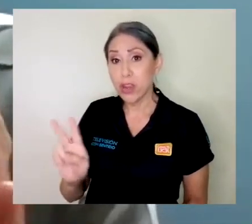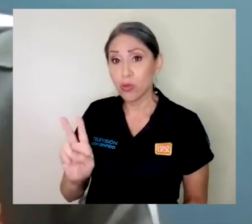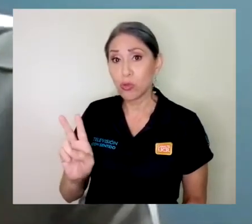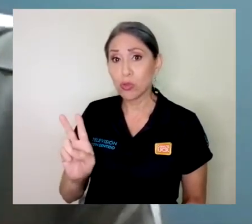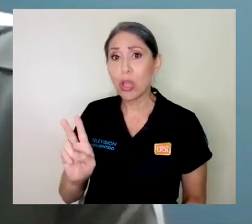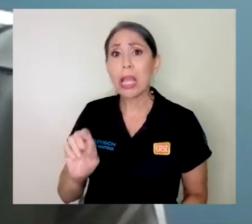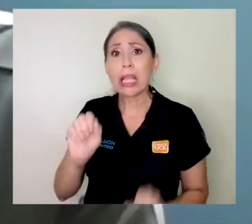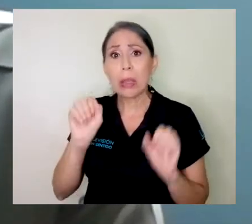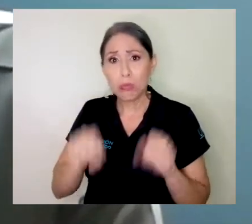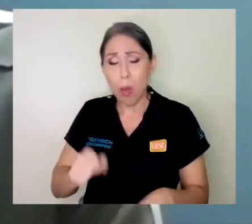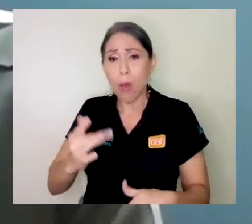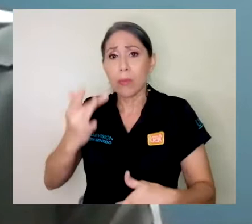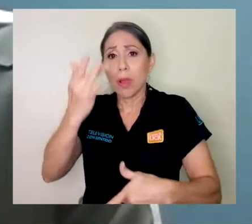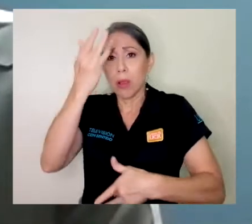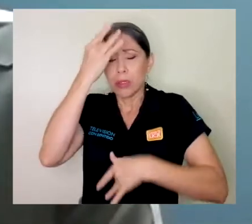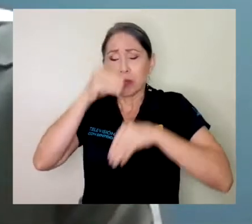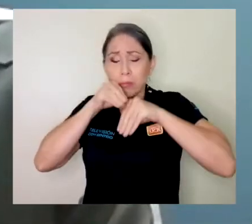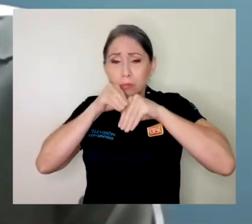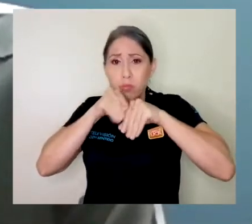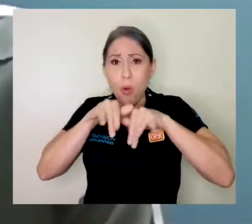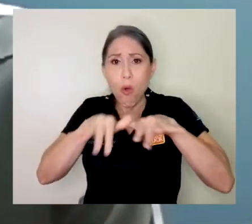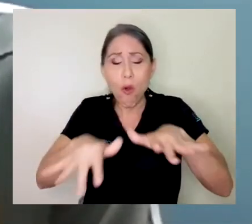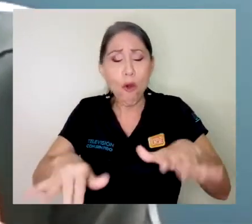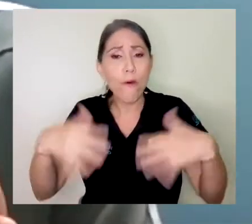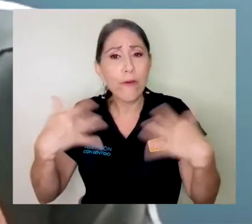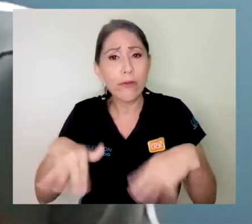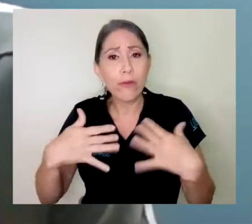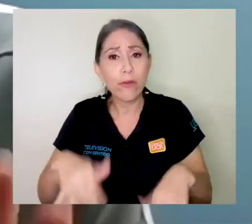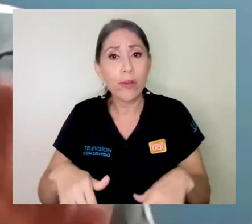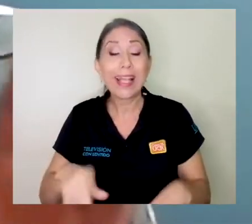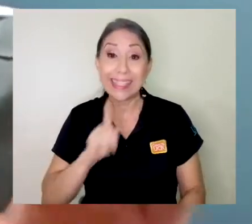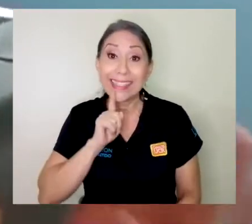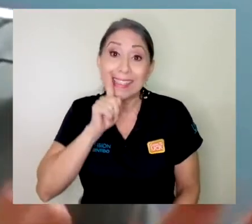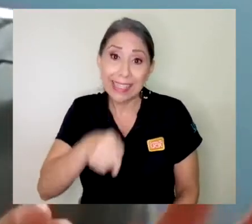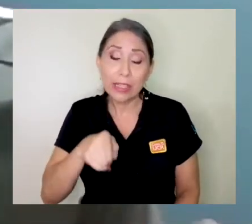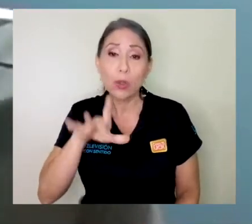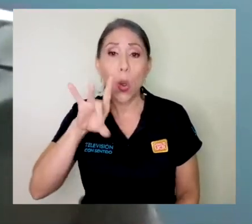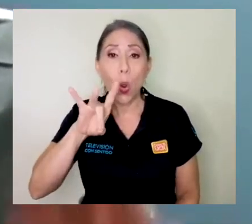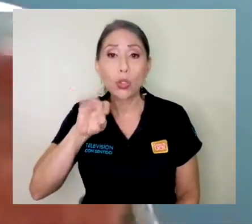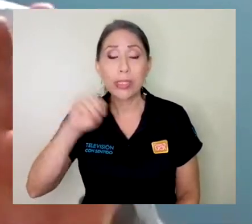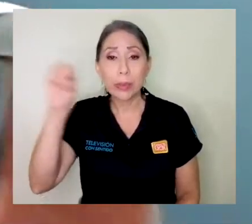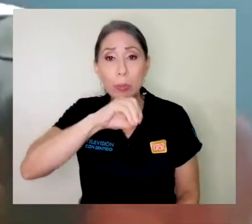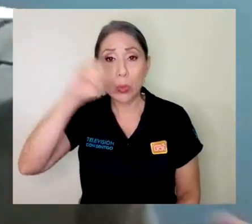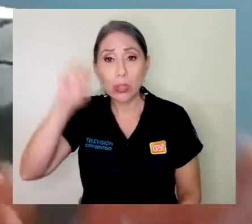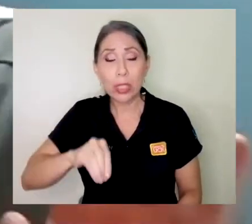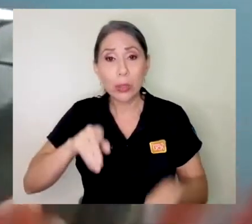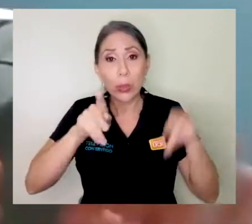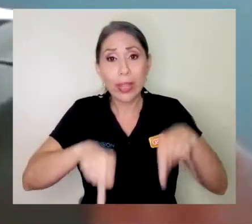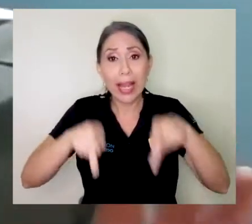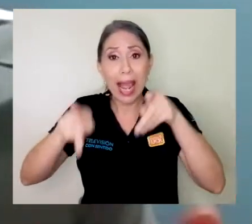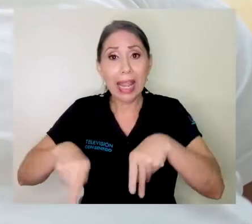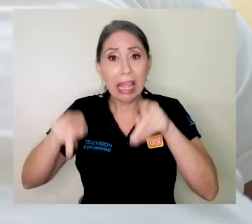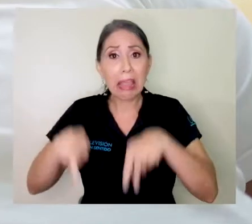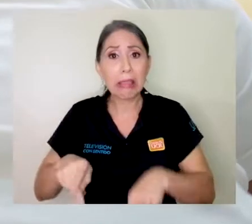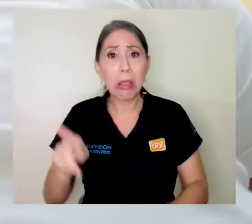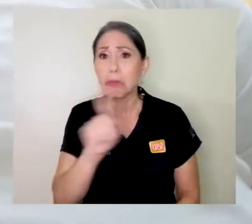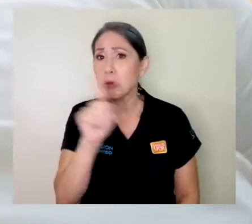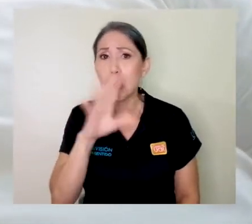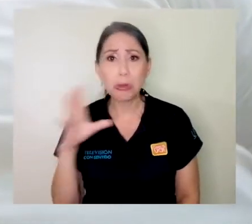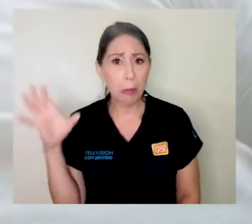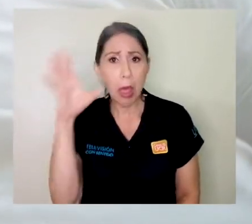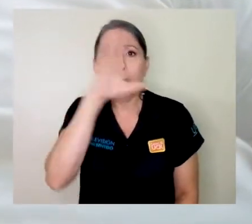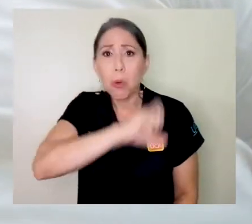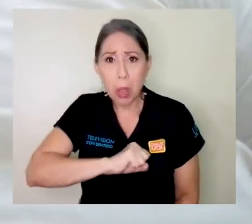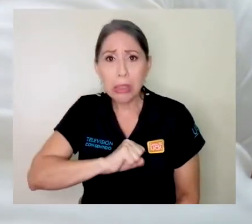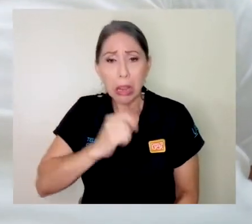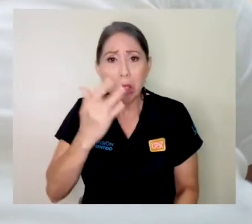es altamente contagioso, que si bien es cierto, hay un 80% de la gente que ni cuenta se va a dar de que tuvo la